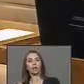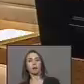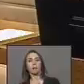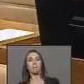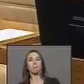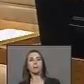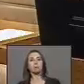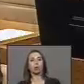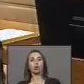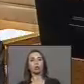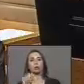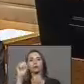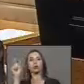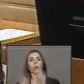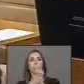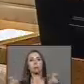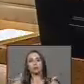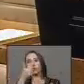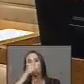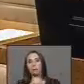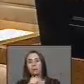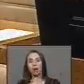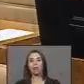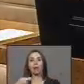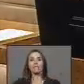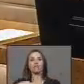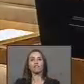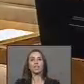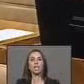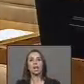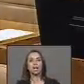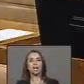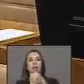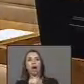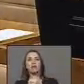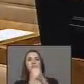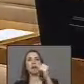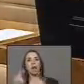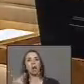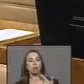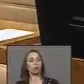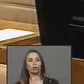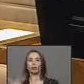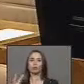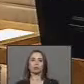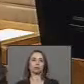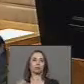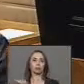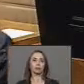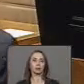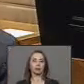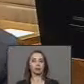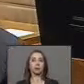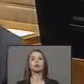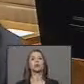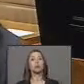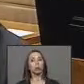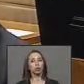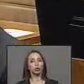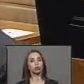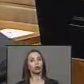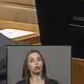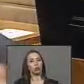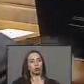concepto que son los privados los que financian la política. Y eso a mí me parece que es un desacierto político mayor. Por eso que hemos pedido